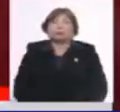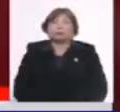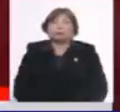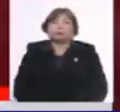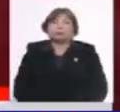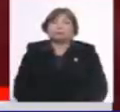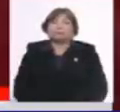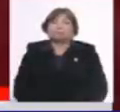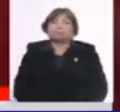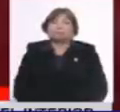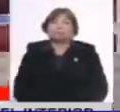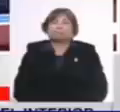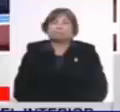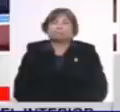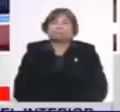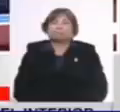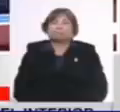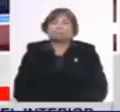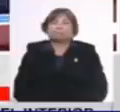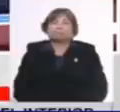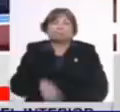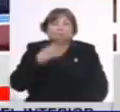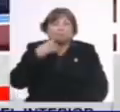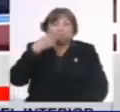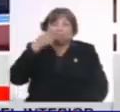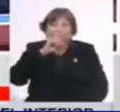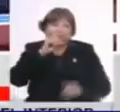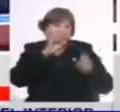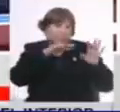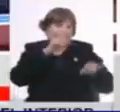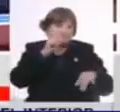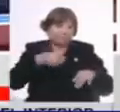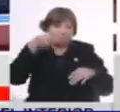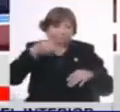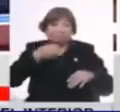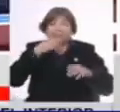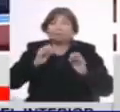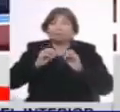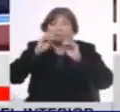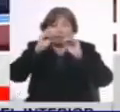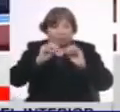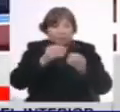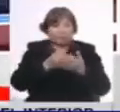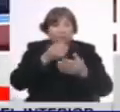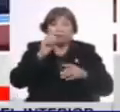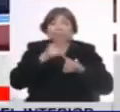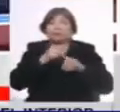Señor Premier, es cierto que al momento de la designación del ex ministro Mariano